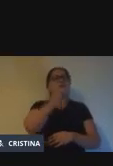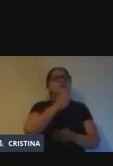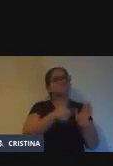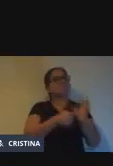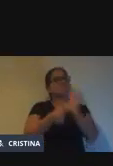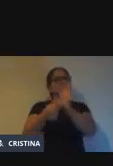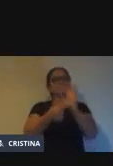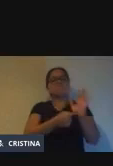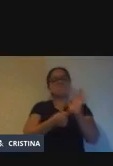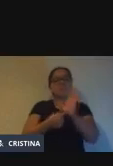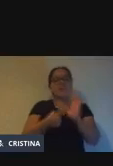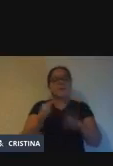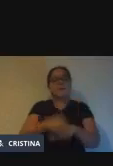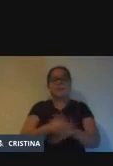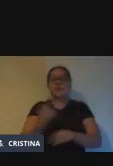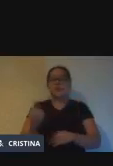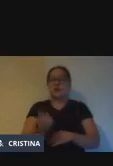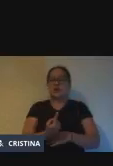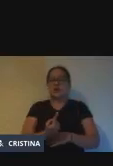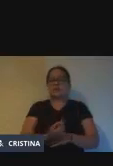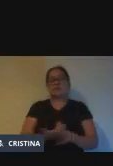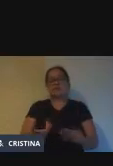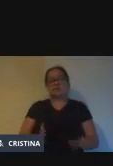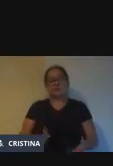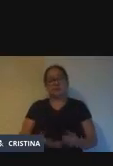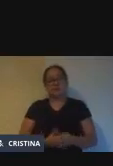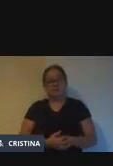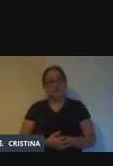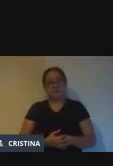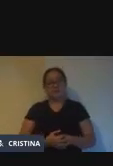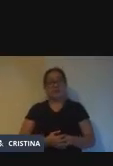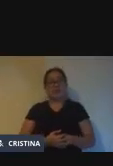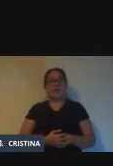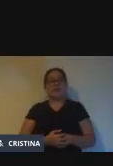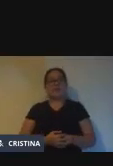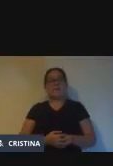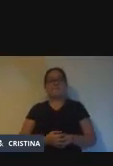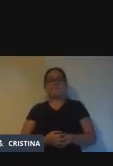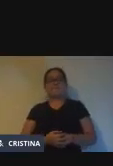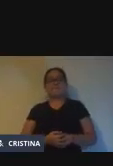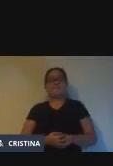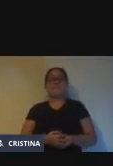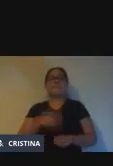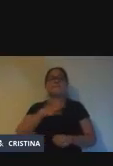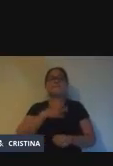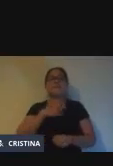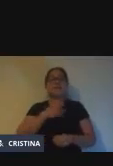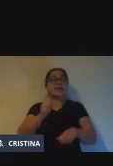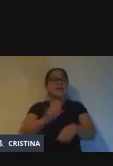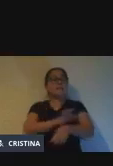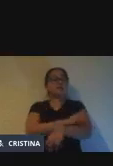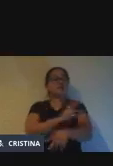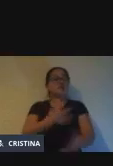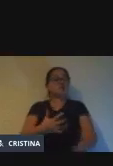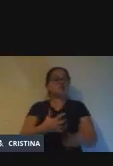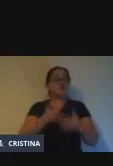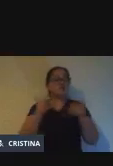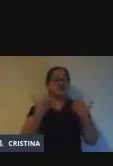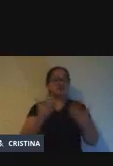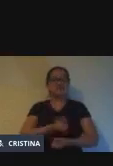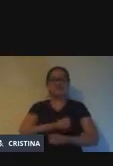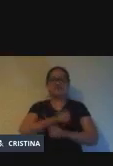justo, miren, la reactividad emocional tiene que ver con